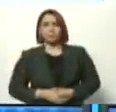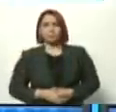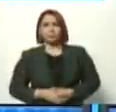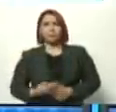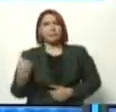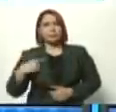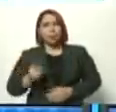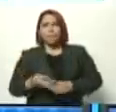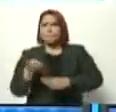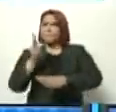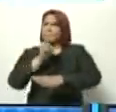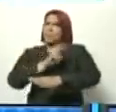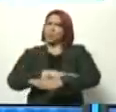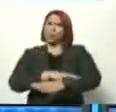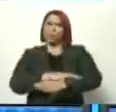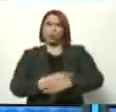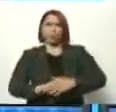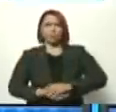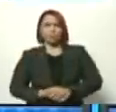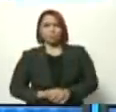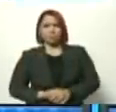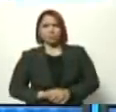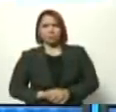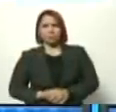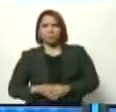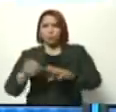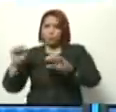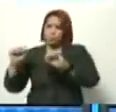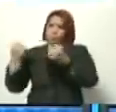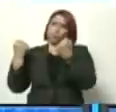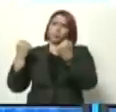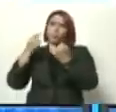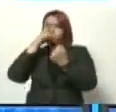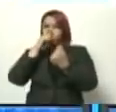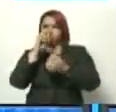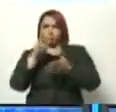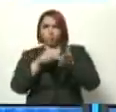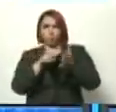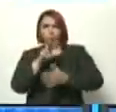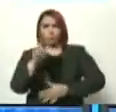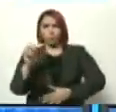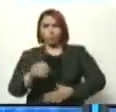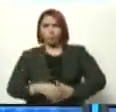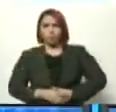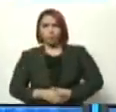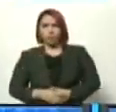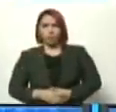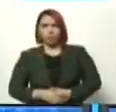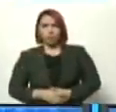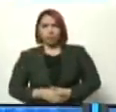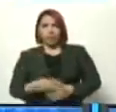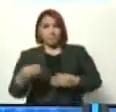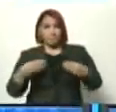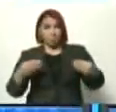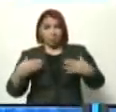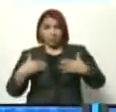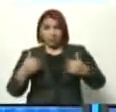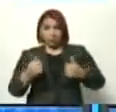el peor recrudecimiento del bloqueo en el año 2020. Y ha sido el modelo de